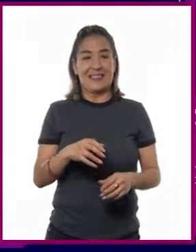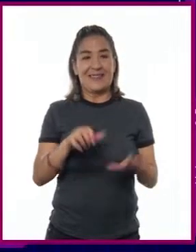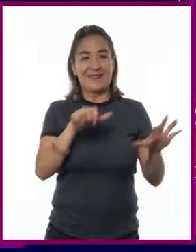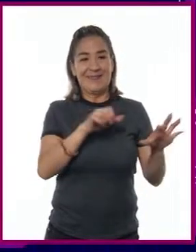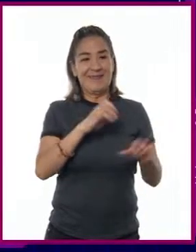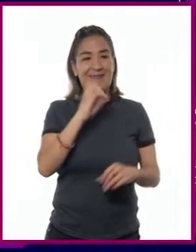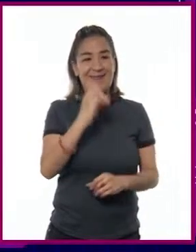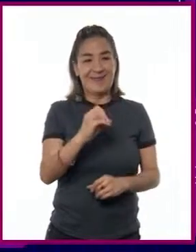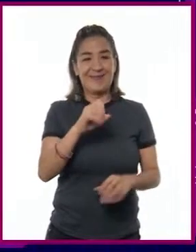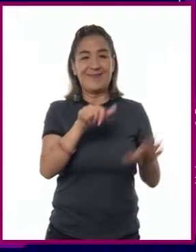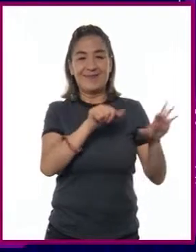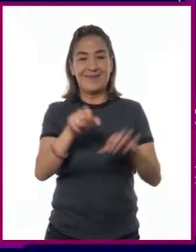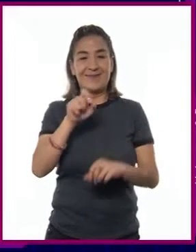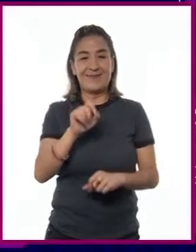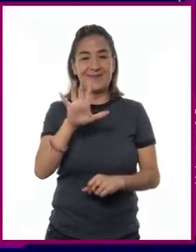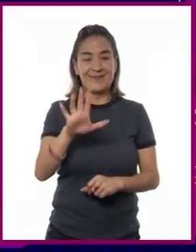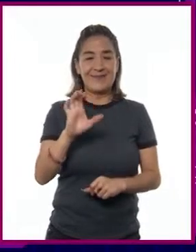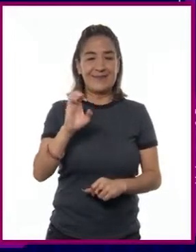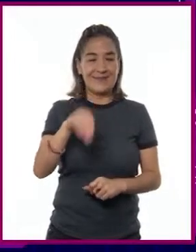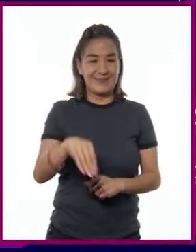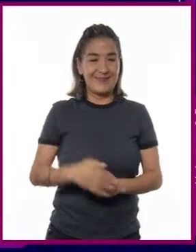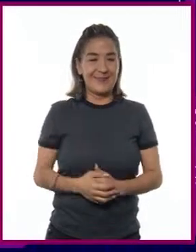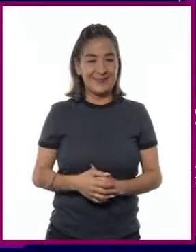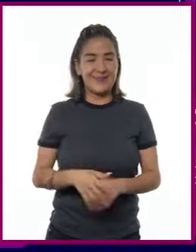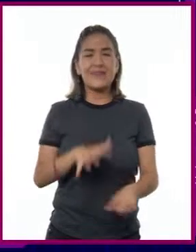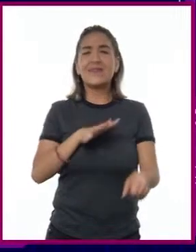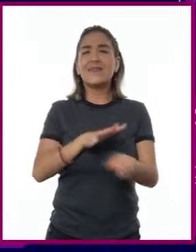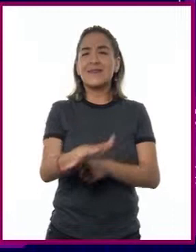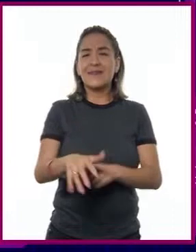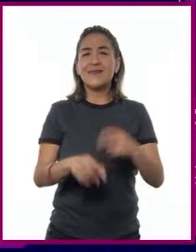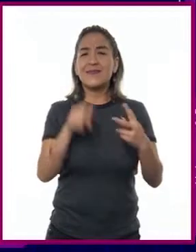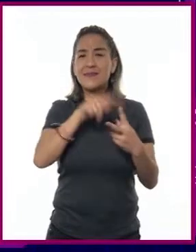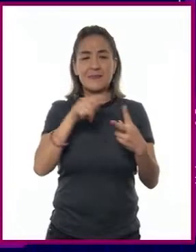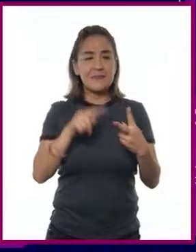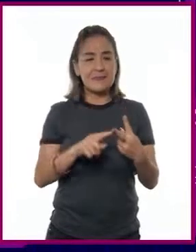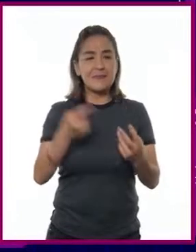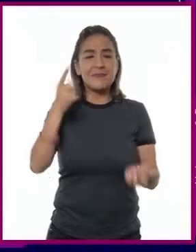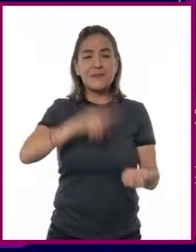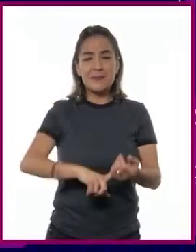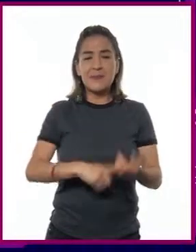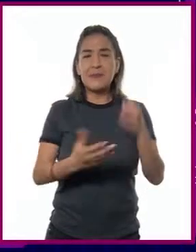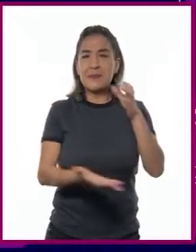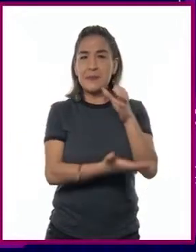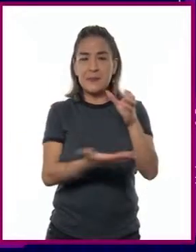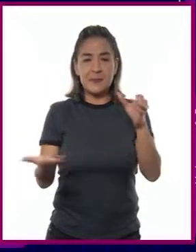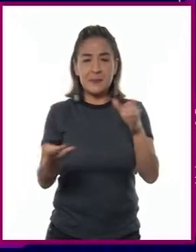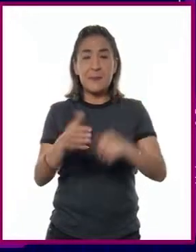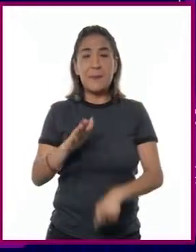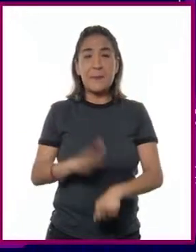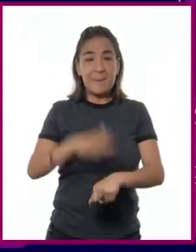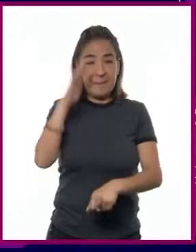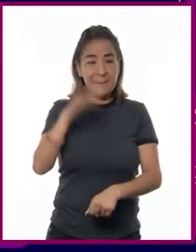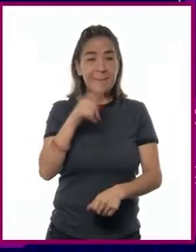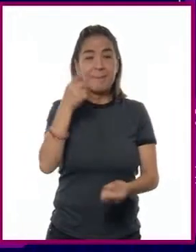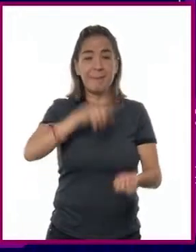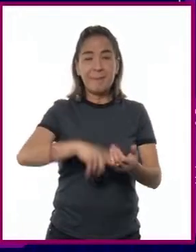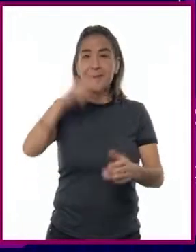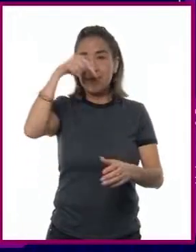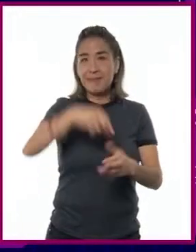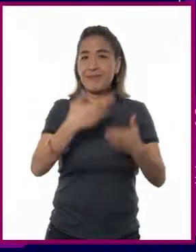0.625 centímetros. ¿A cuál de los dos recipientes le cabe mayor cantidad de